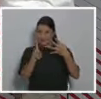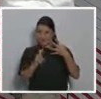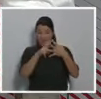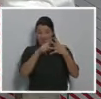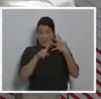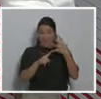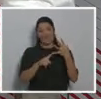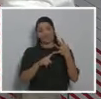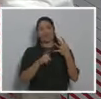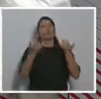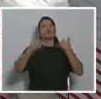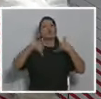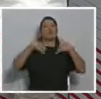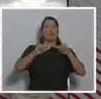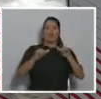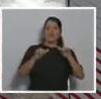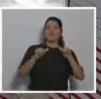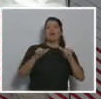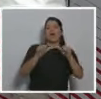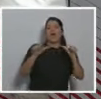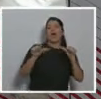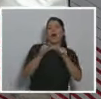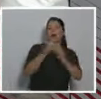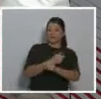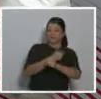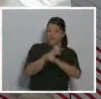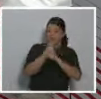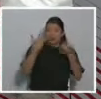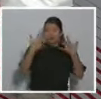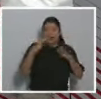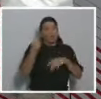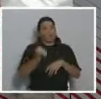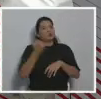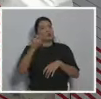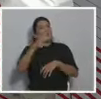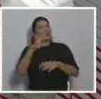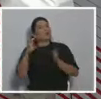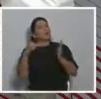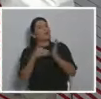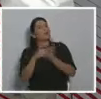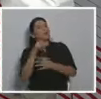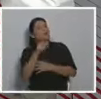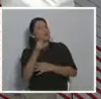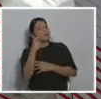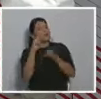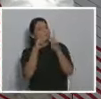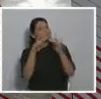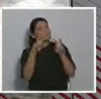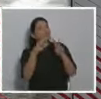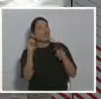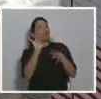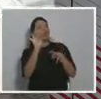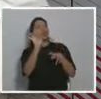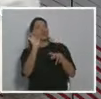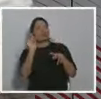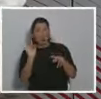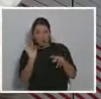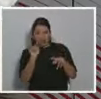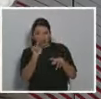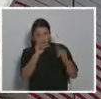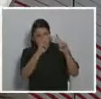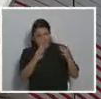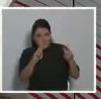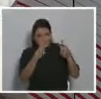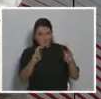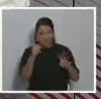Todavía estamos en zona segura, 400,000 colones. Estudie bien de qué lado del dado usted le va a